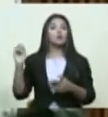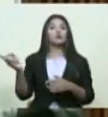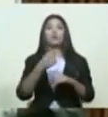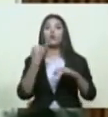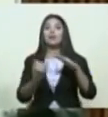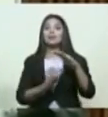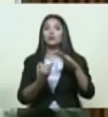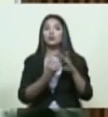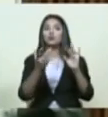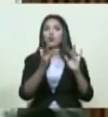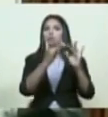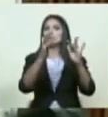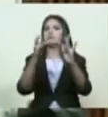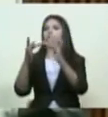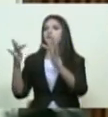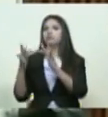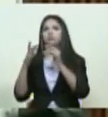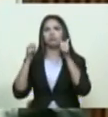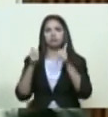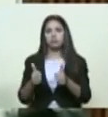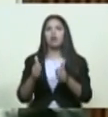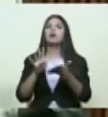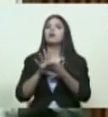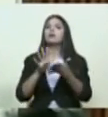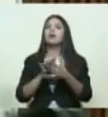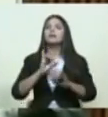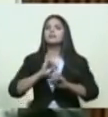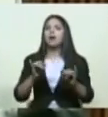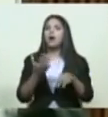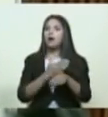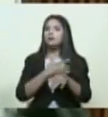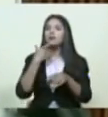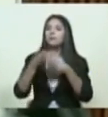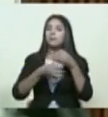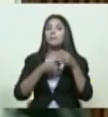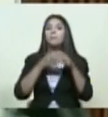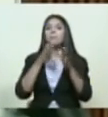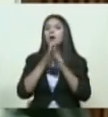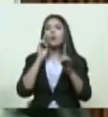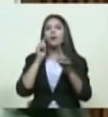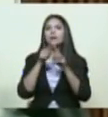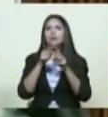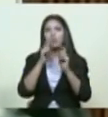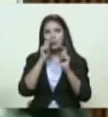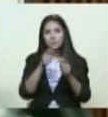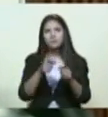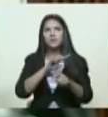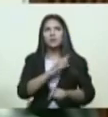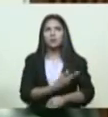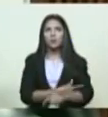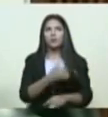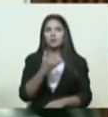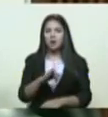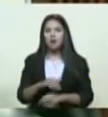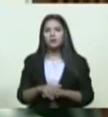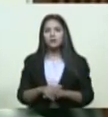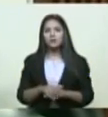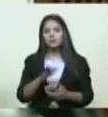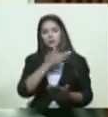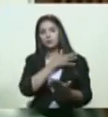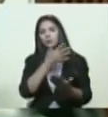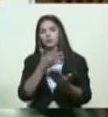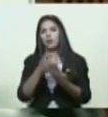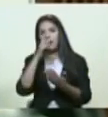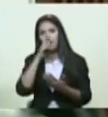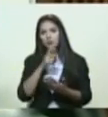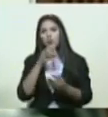públicos constituidos. Ya lo decía, digamos, para reparar las desviaciones de poder que se han presentado durante los últimos